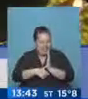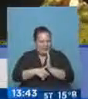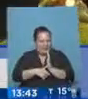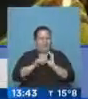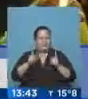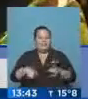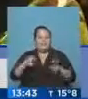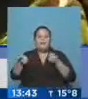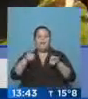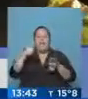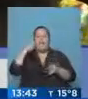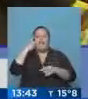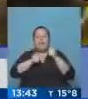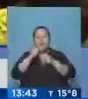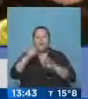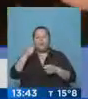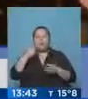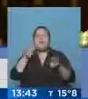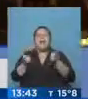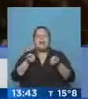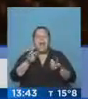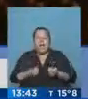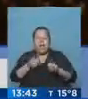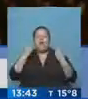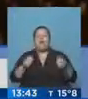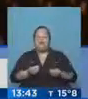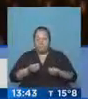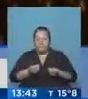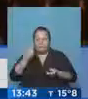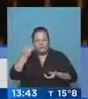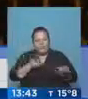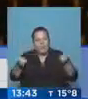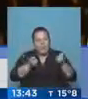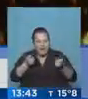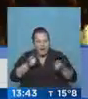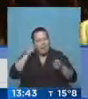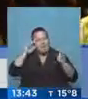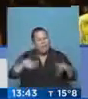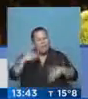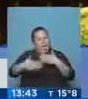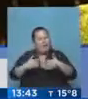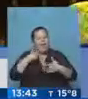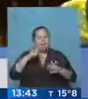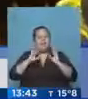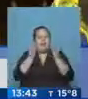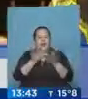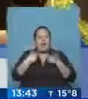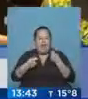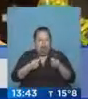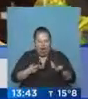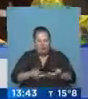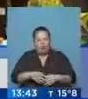mercado de industrias culturales cuando hablamos de mercado es porque hay un mercado hay emprendedores y vos hablabas de rondas de negocios